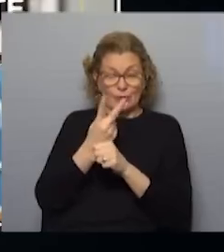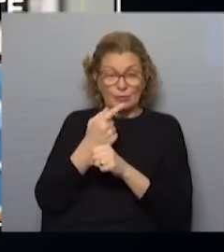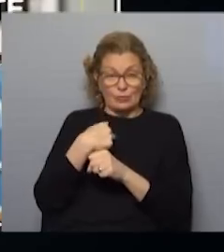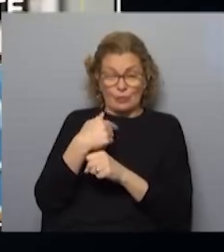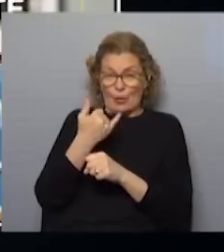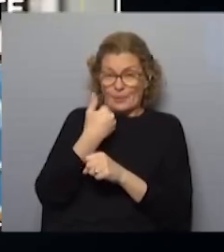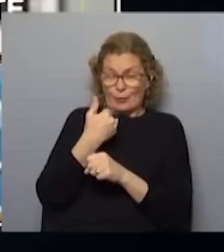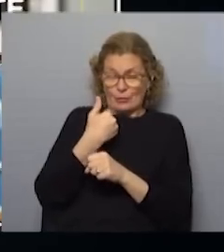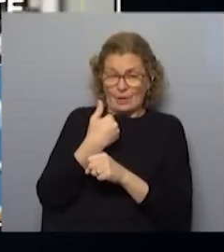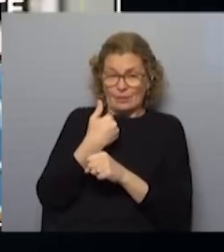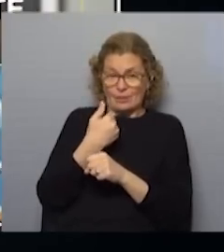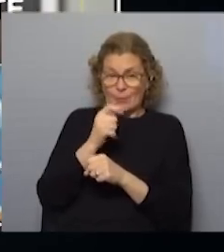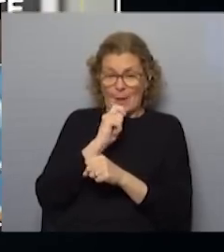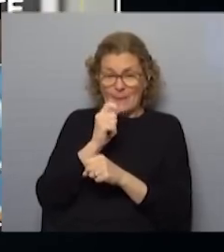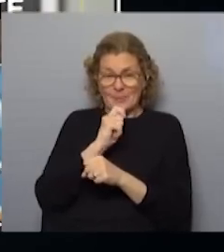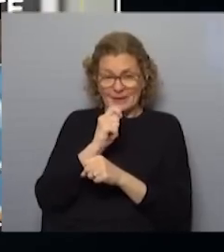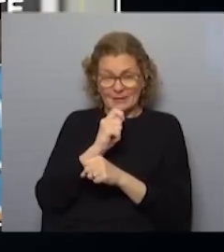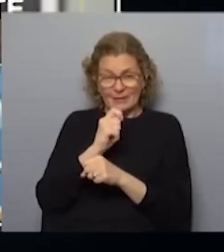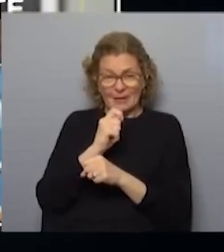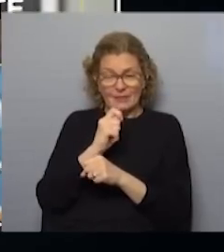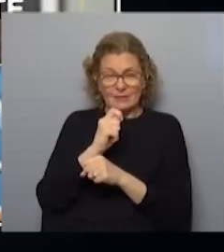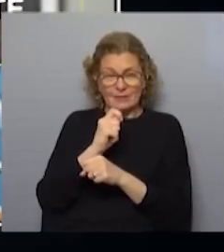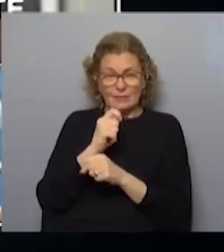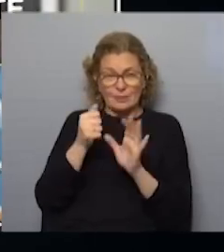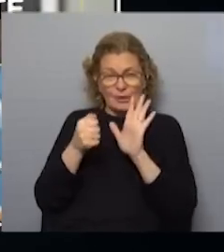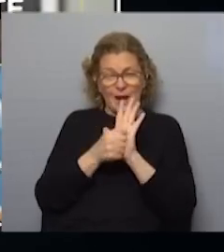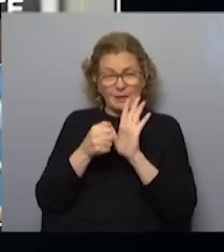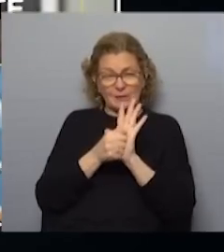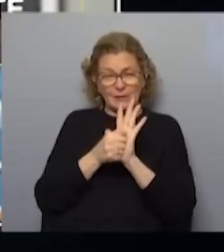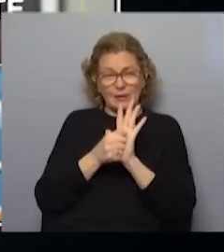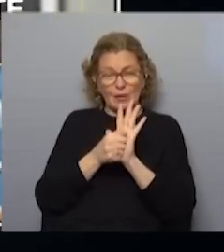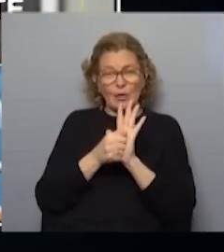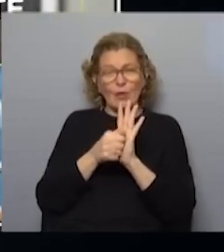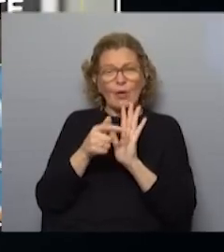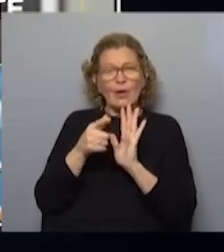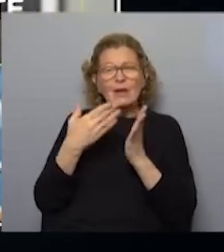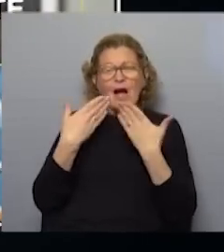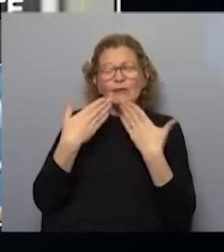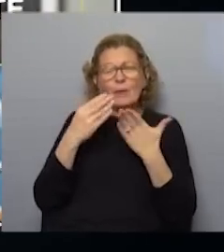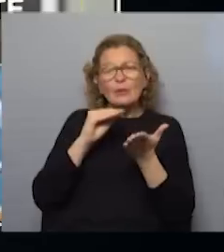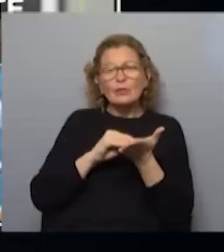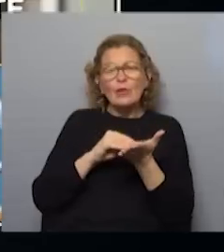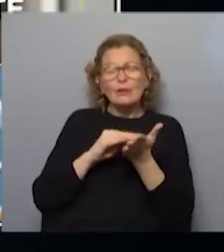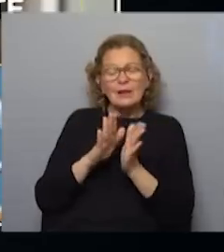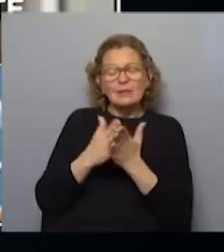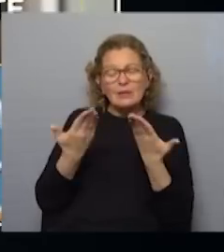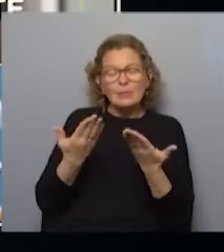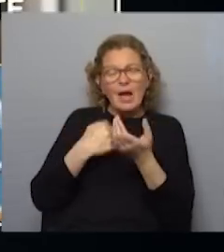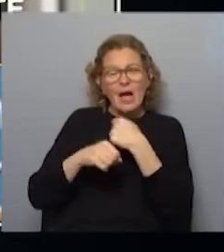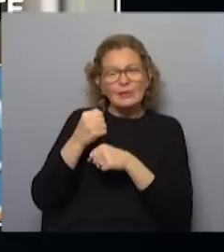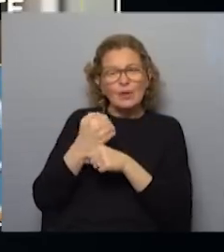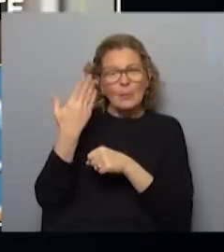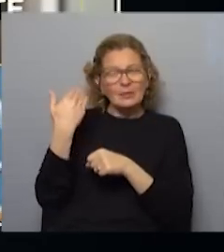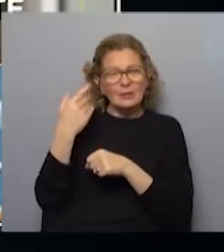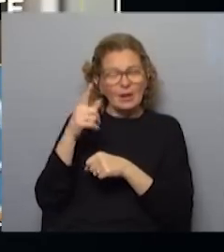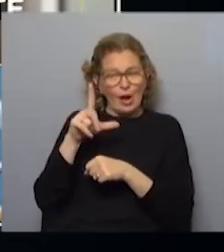me enteré por por por por la prensa por el artículo de Samuel brisel en brecha el año pasado que era